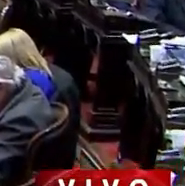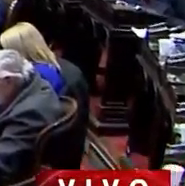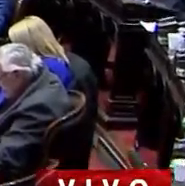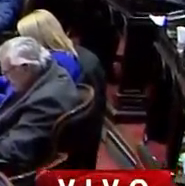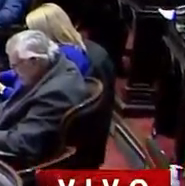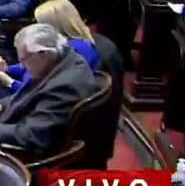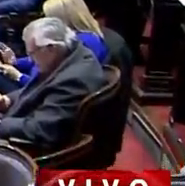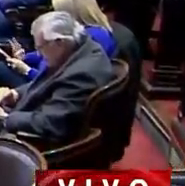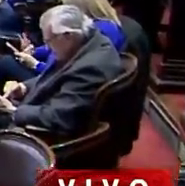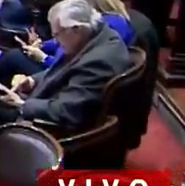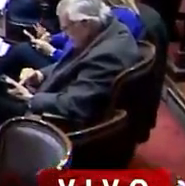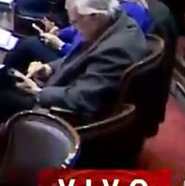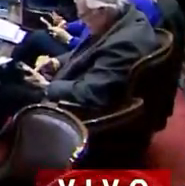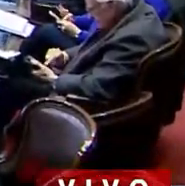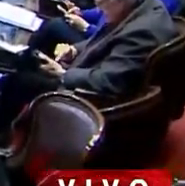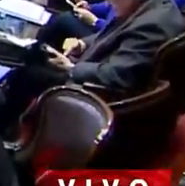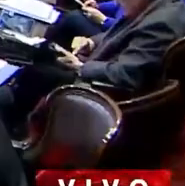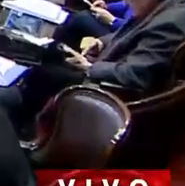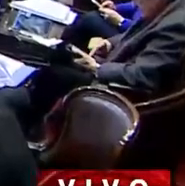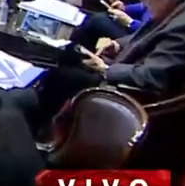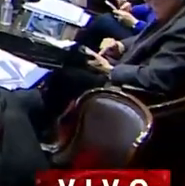Muchas gracias, señor presidente.